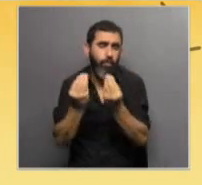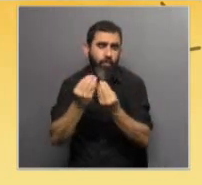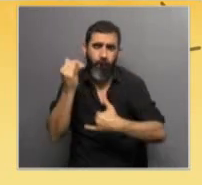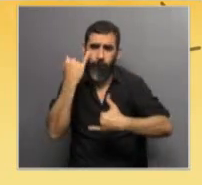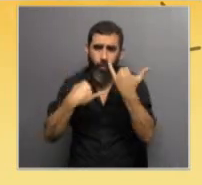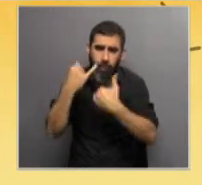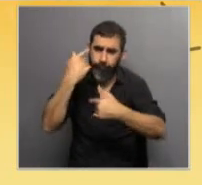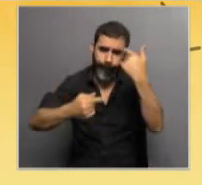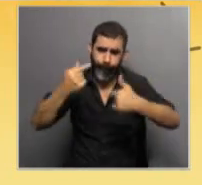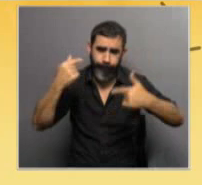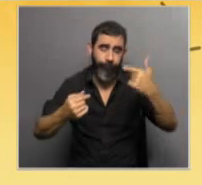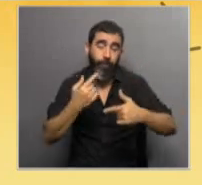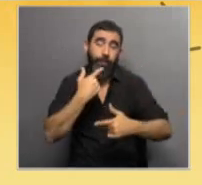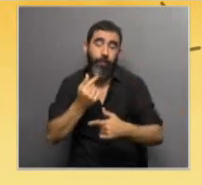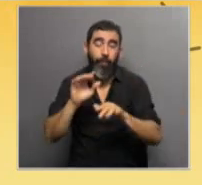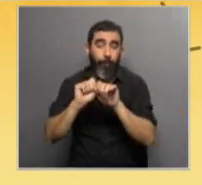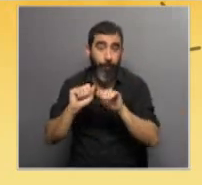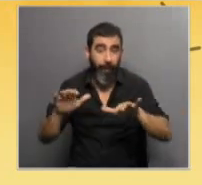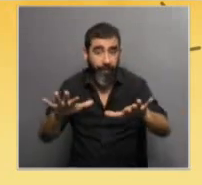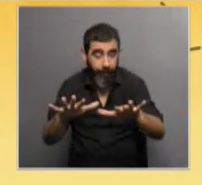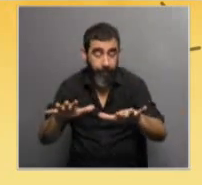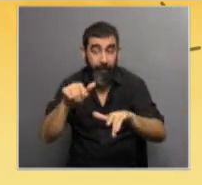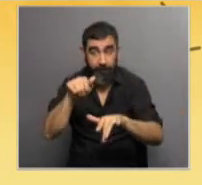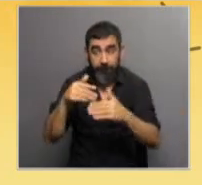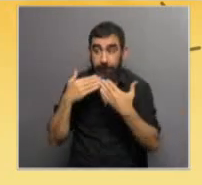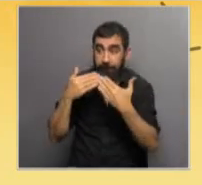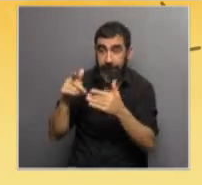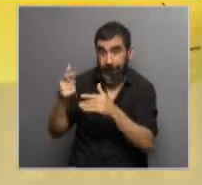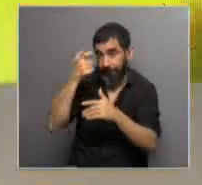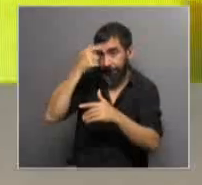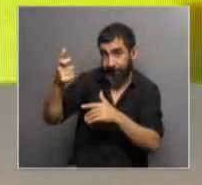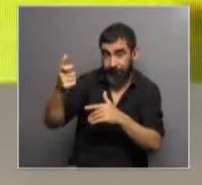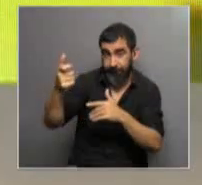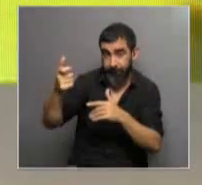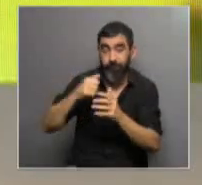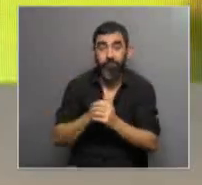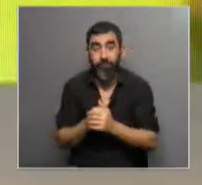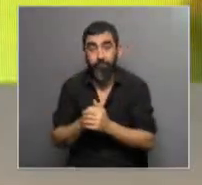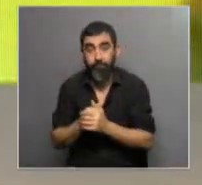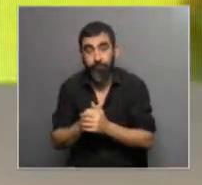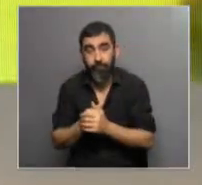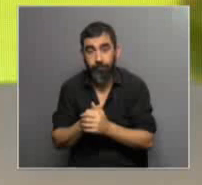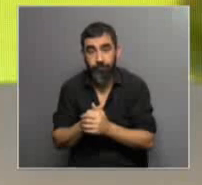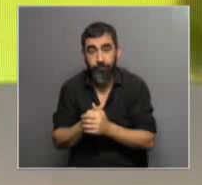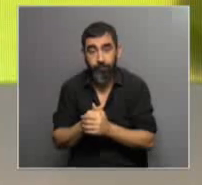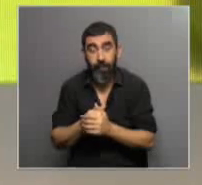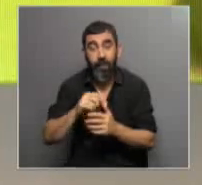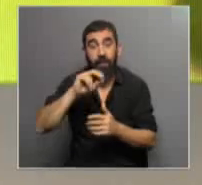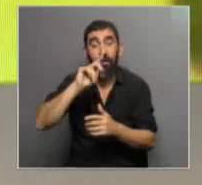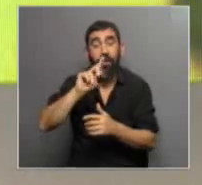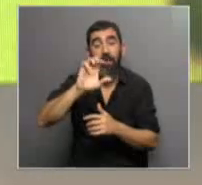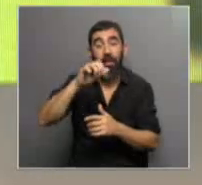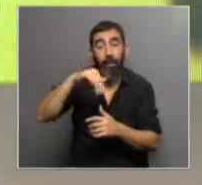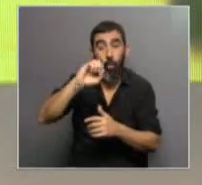datos por ejemplo en la pandemia fue con la bioinformática y con otras herramientas por supuesto que se ha determinado el genoma del coronavirus